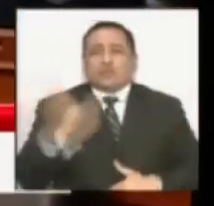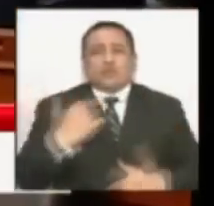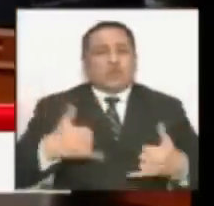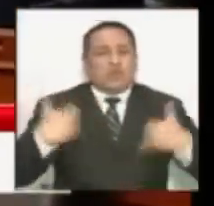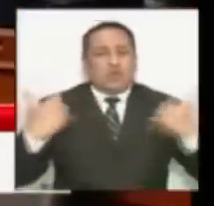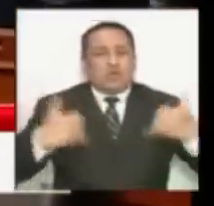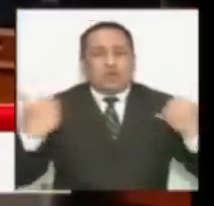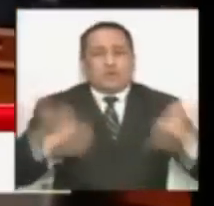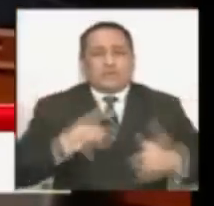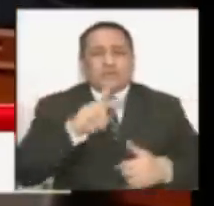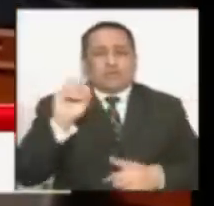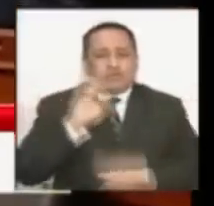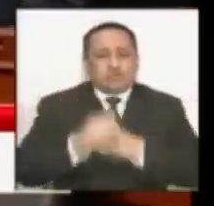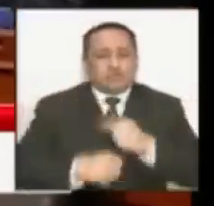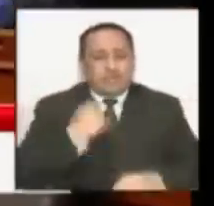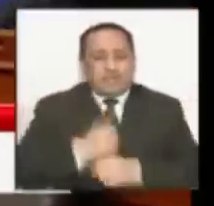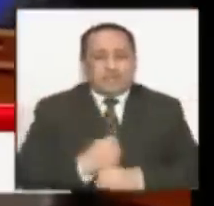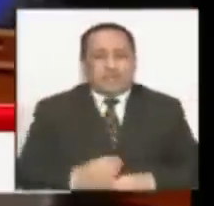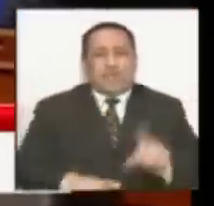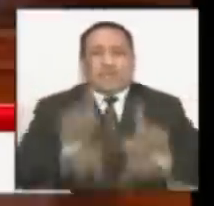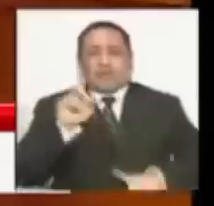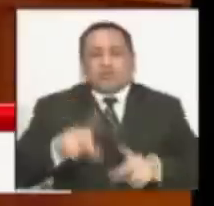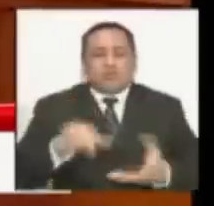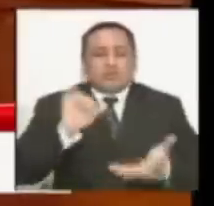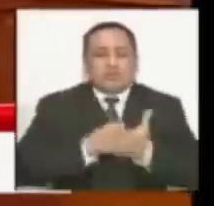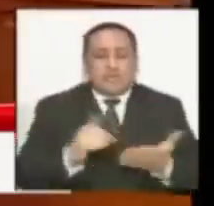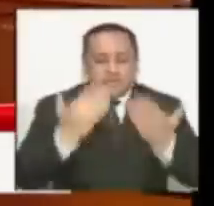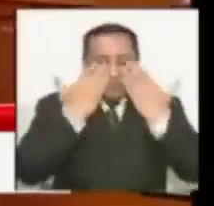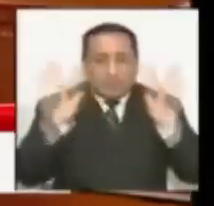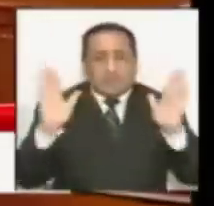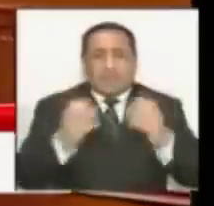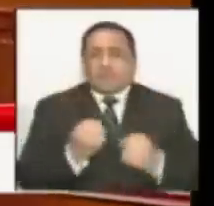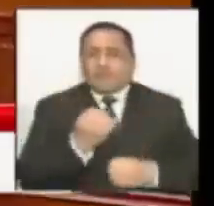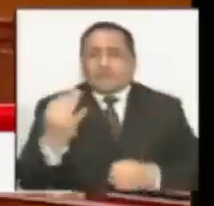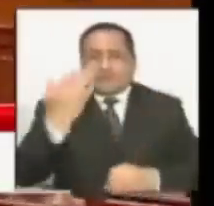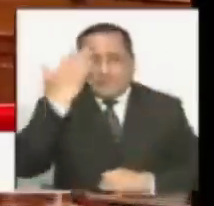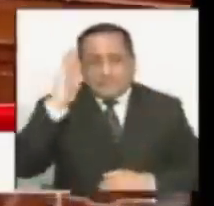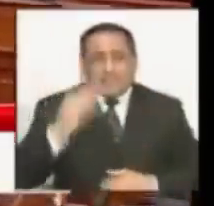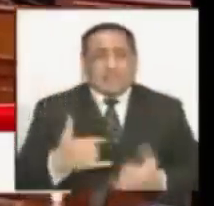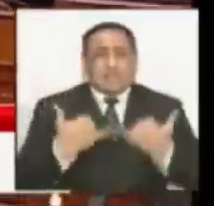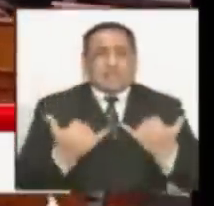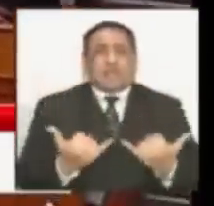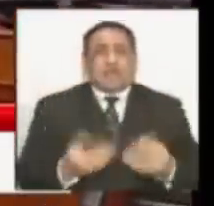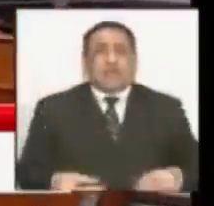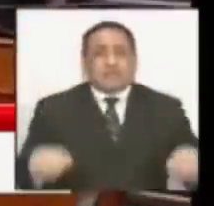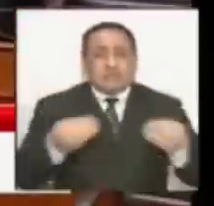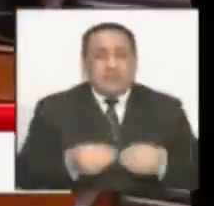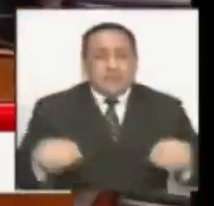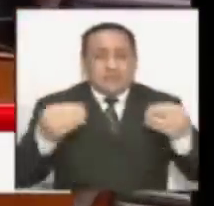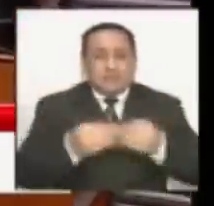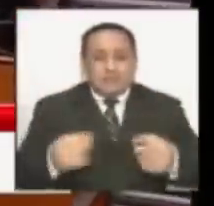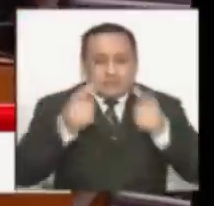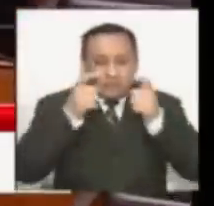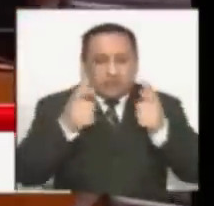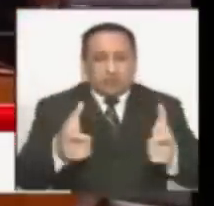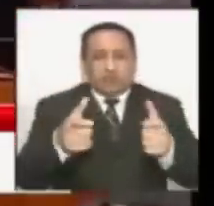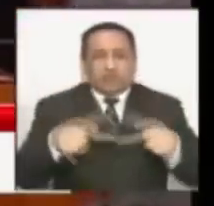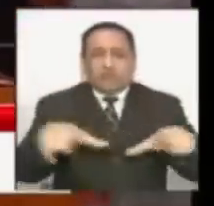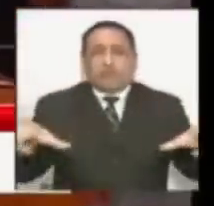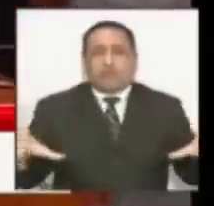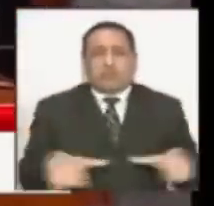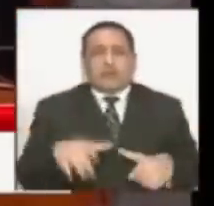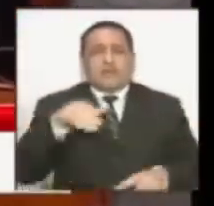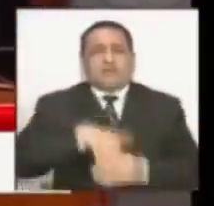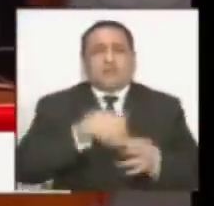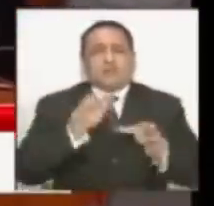la juramentación que vimos la semana pasada por parte del presidente Manuel Merino. Esta de acá fue más